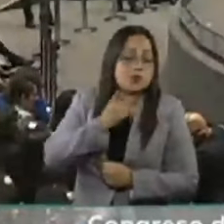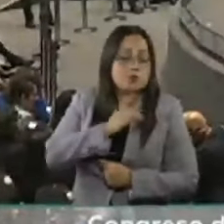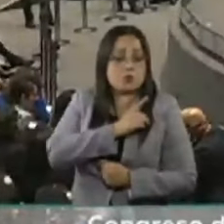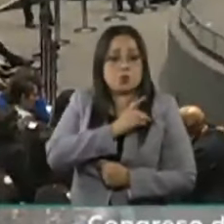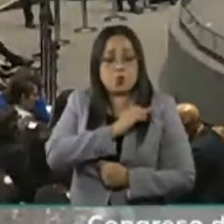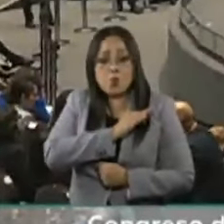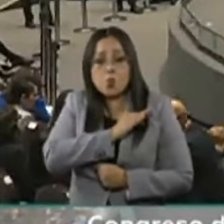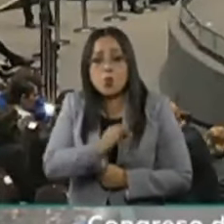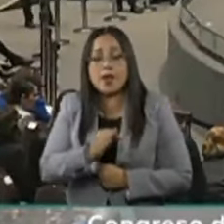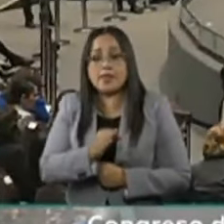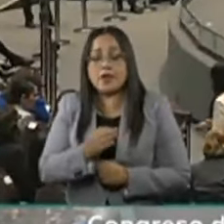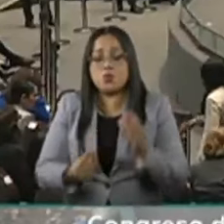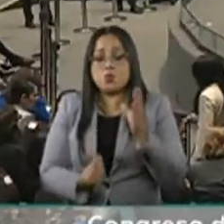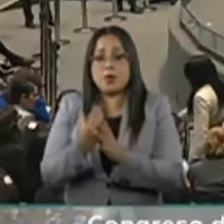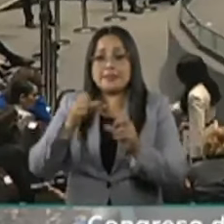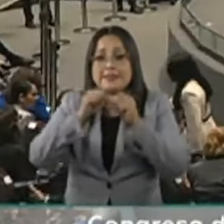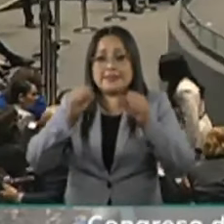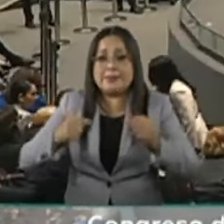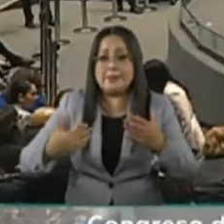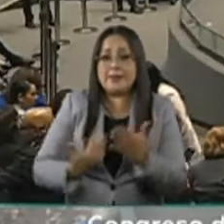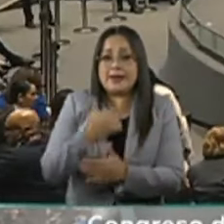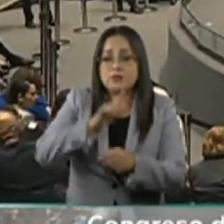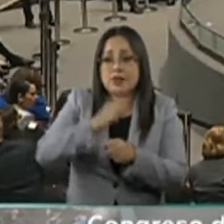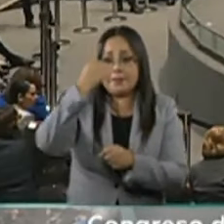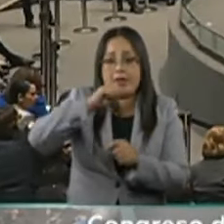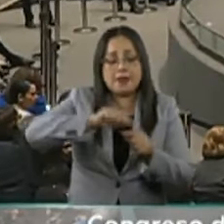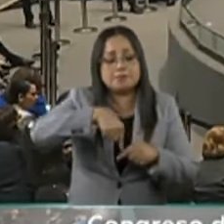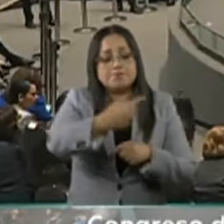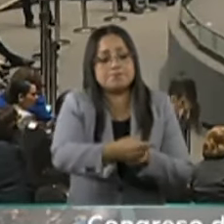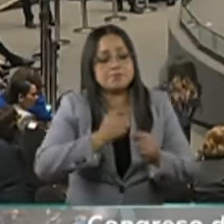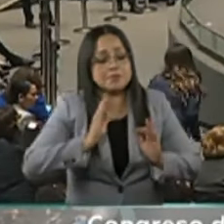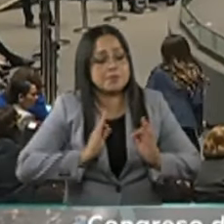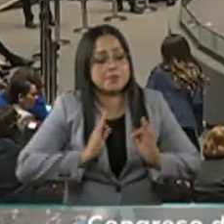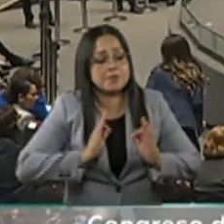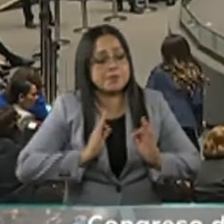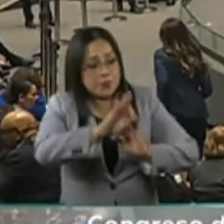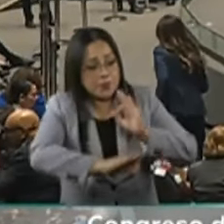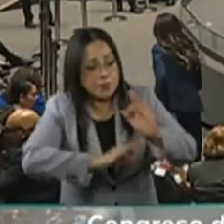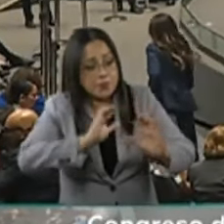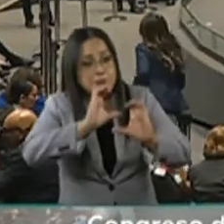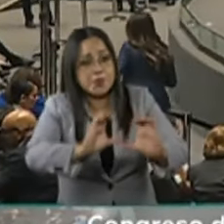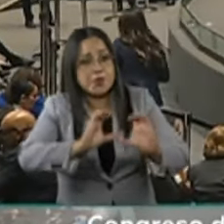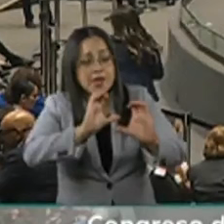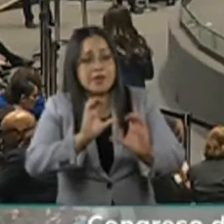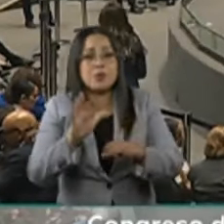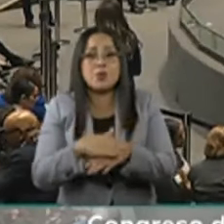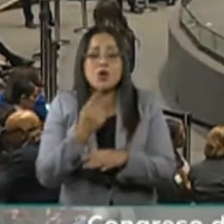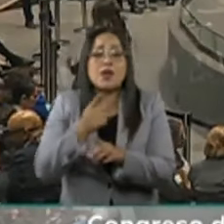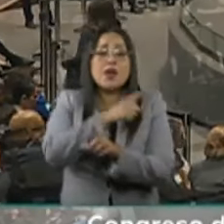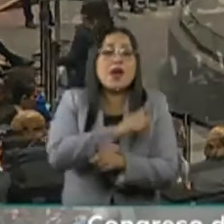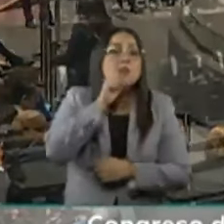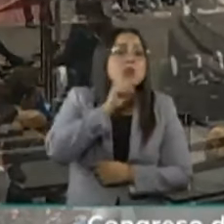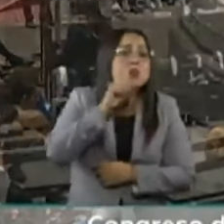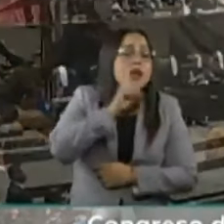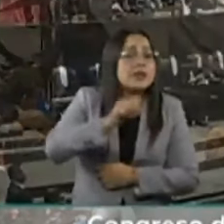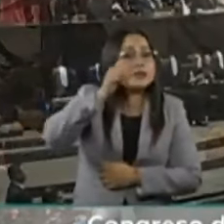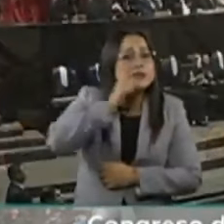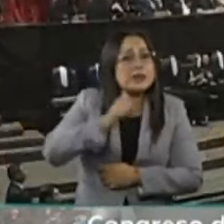un sistema nacional de cuidados que pague la deuda histórica que se tiene con las